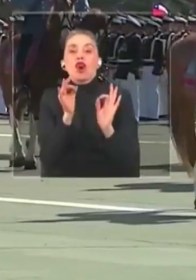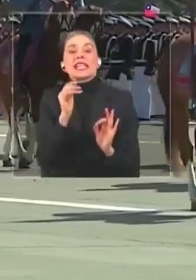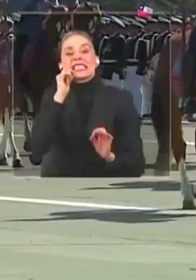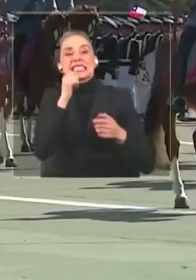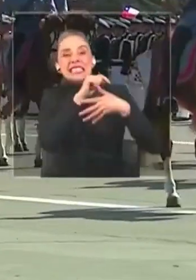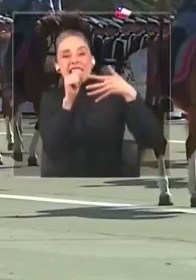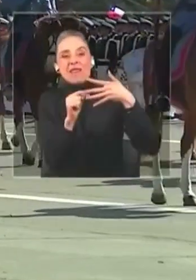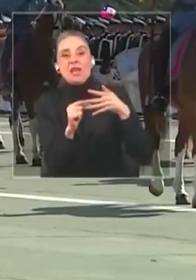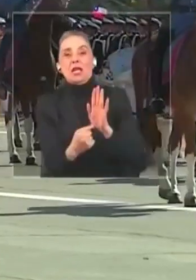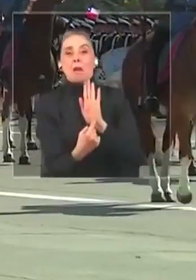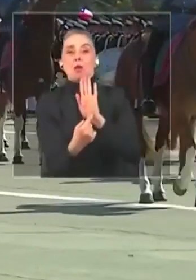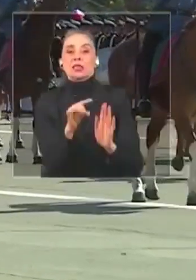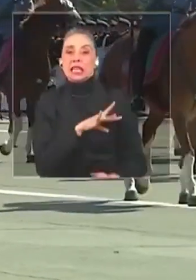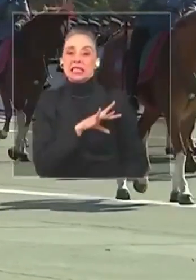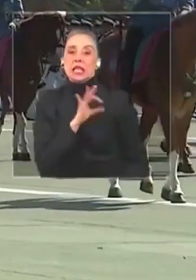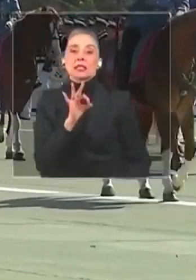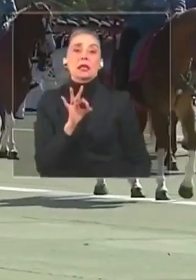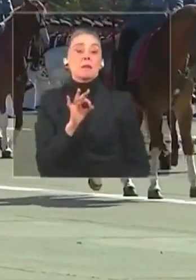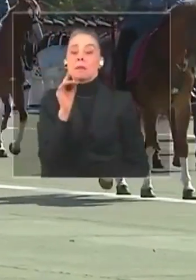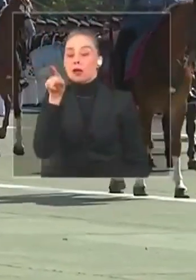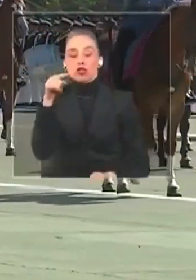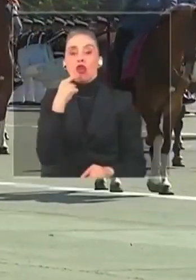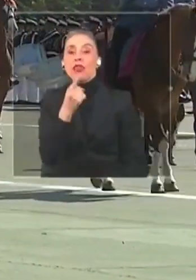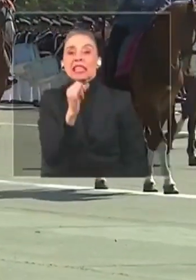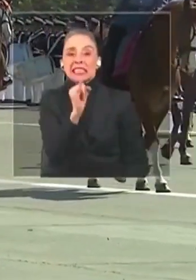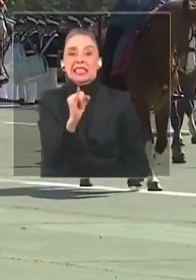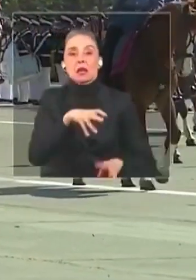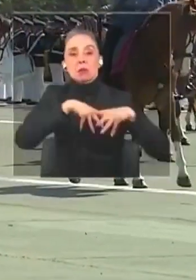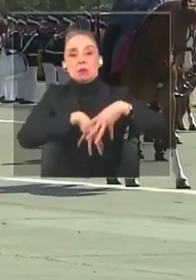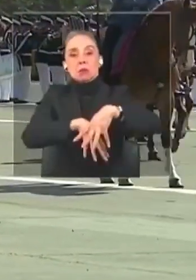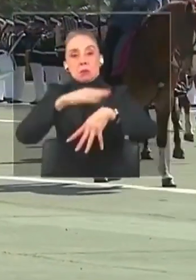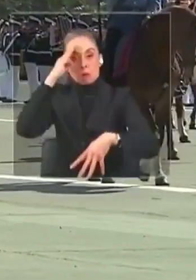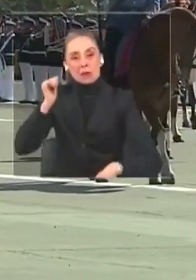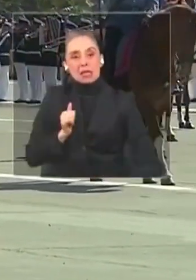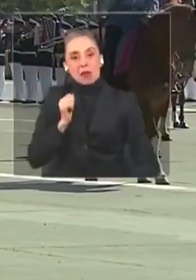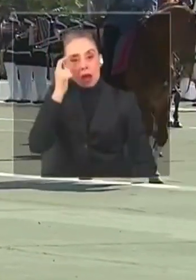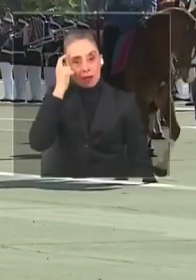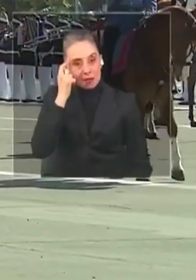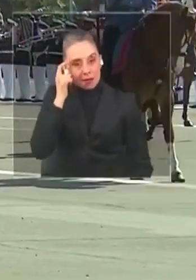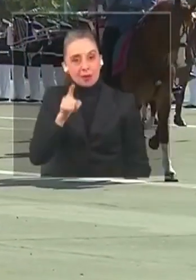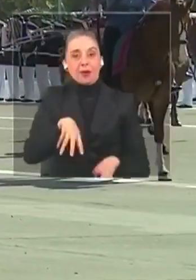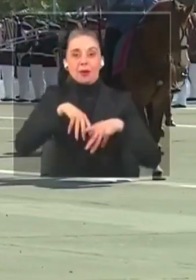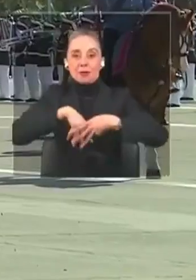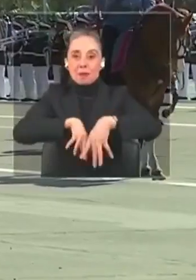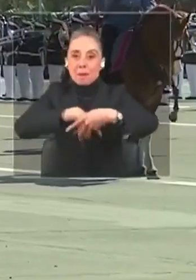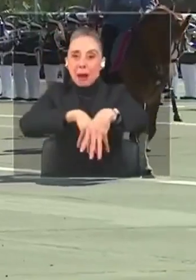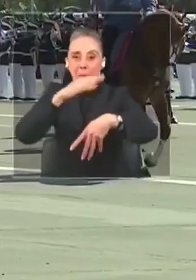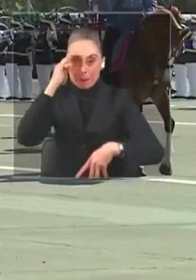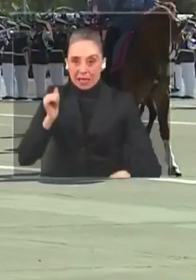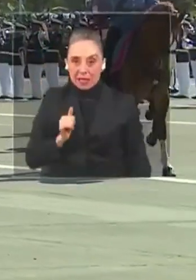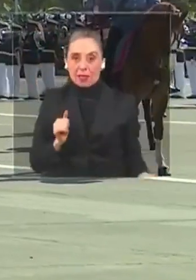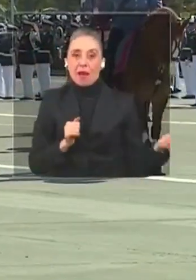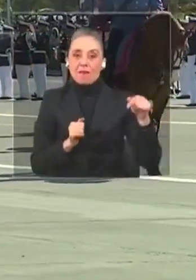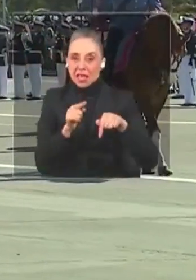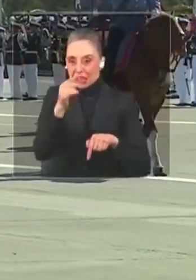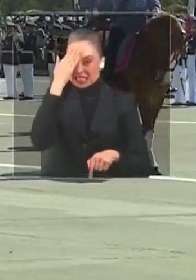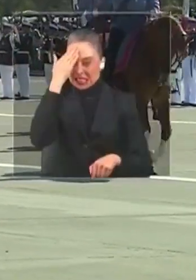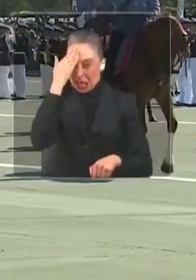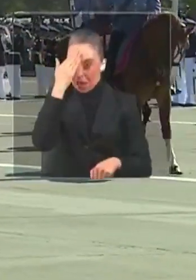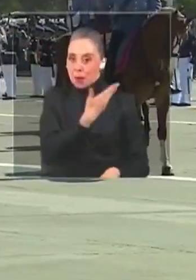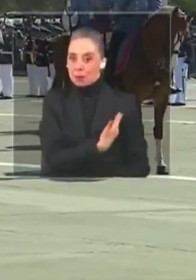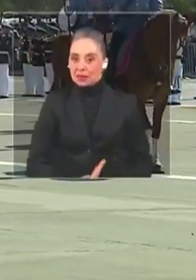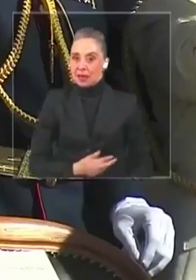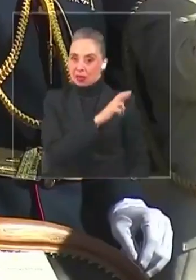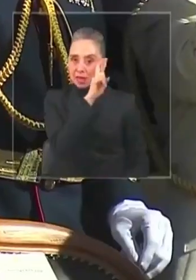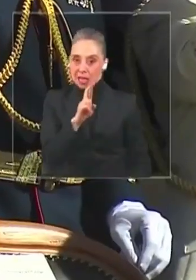creo que la parada militar estaría sí o sí presente. Bueno, esta parada militar, conocemos cómo es la ceremonia, va a llegar el presidente de la República a